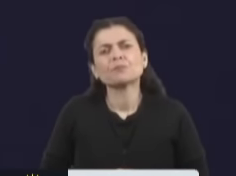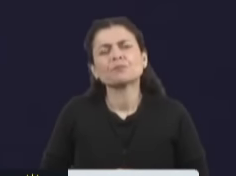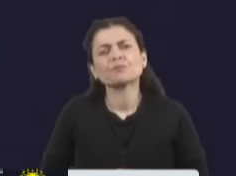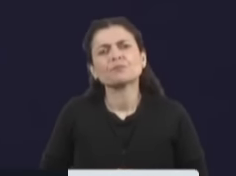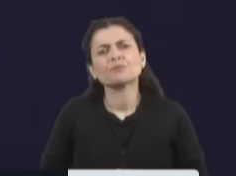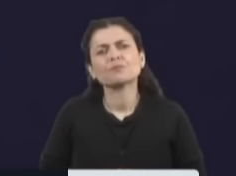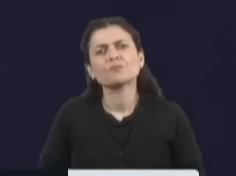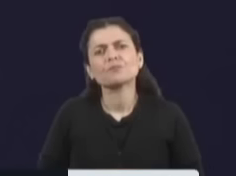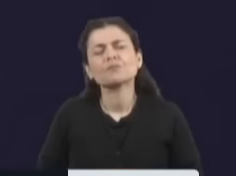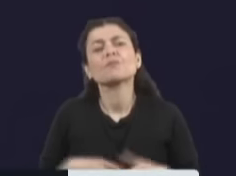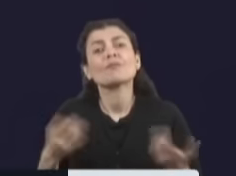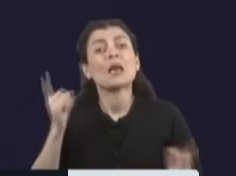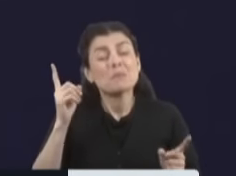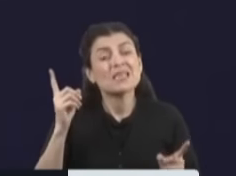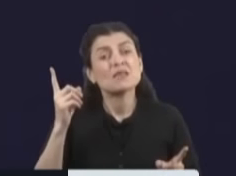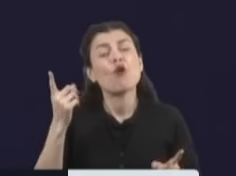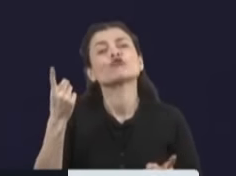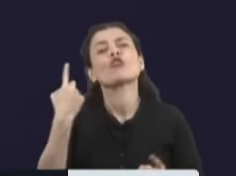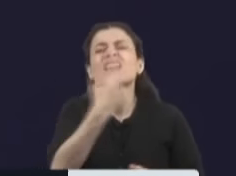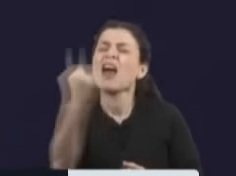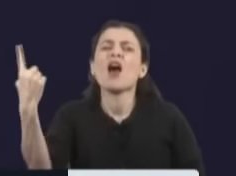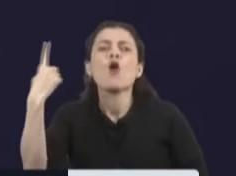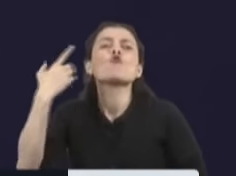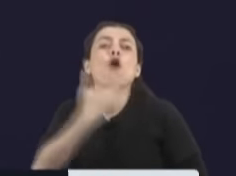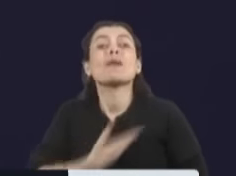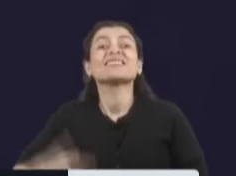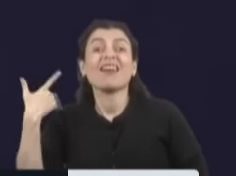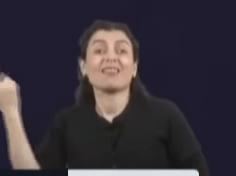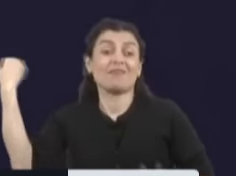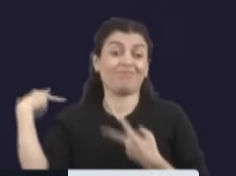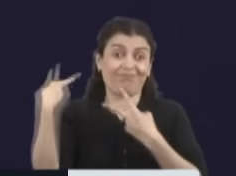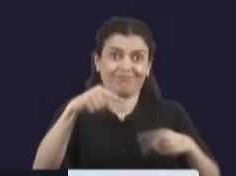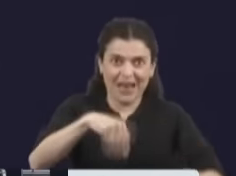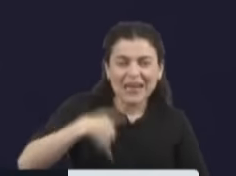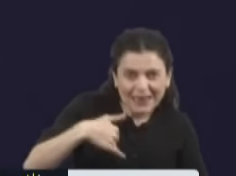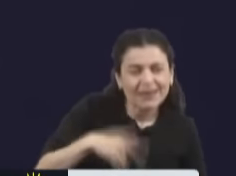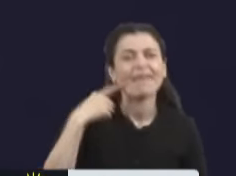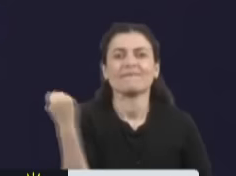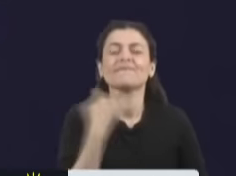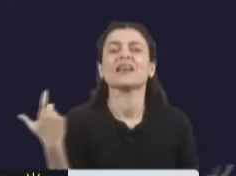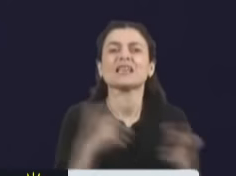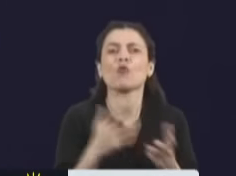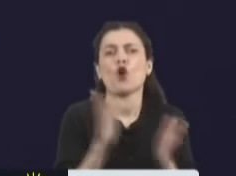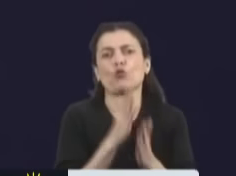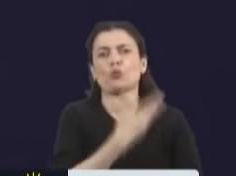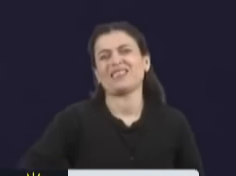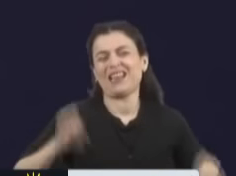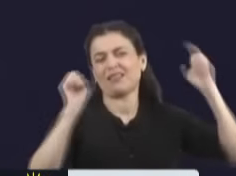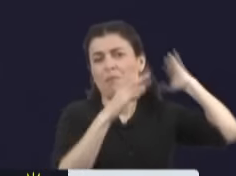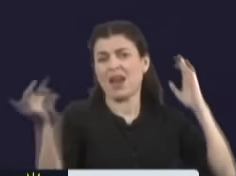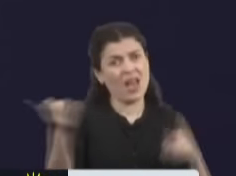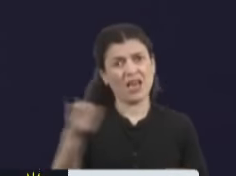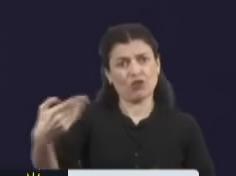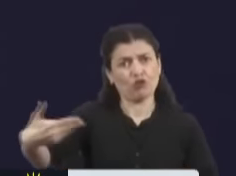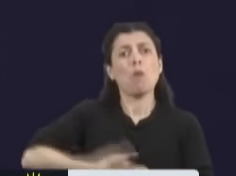virtud te decía de su paso por la República Argentina y no efectivamente como la solicitaron ellos